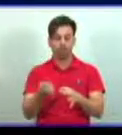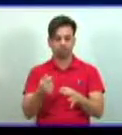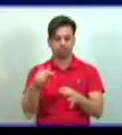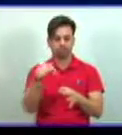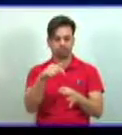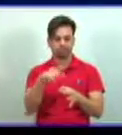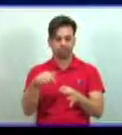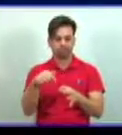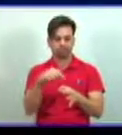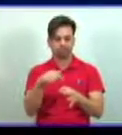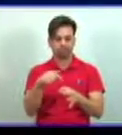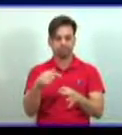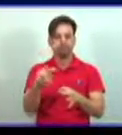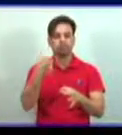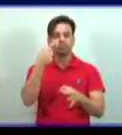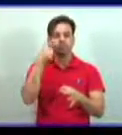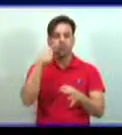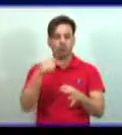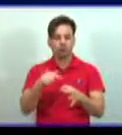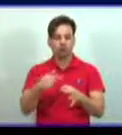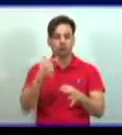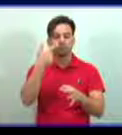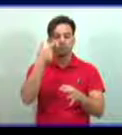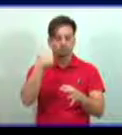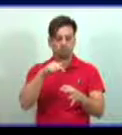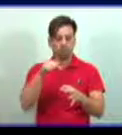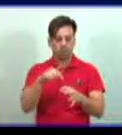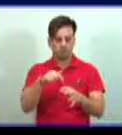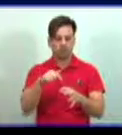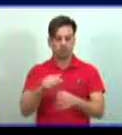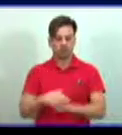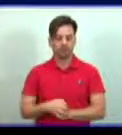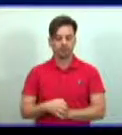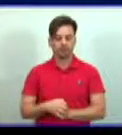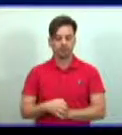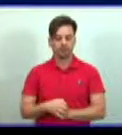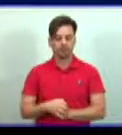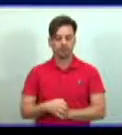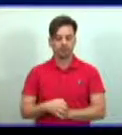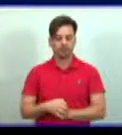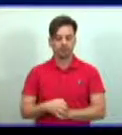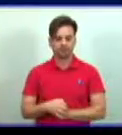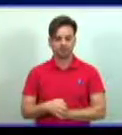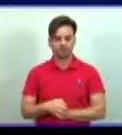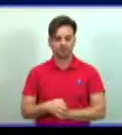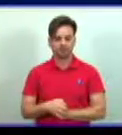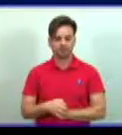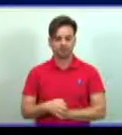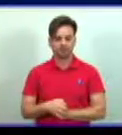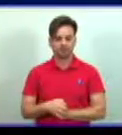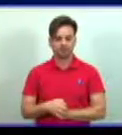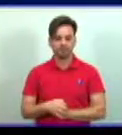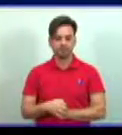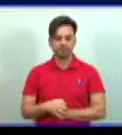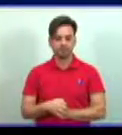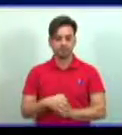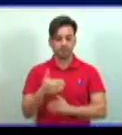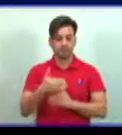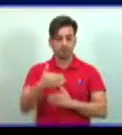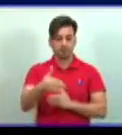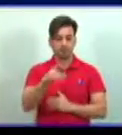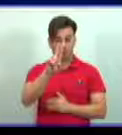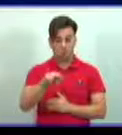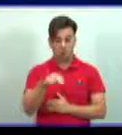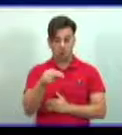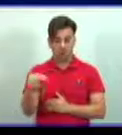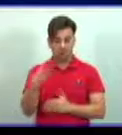a tener en una unidad de estudio en la que caracterizaremos la célula y hablaremos de ella. En una de las partes de la célula es donde